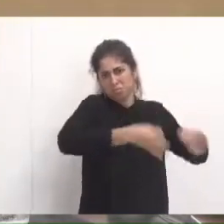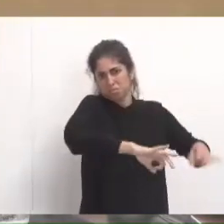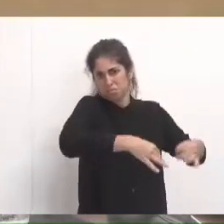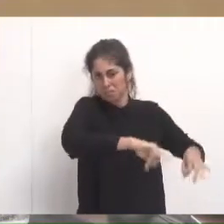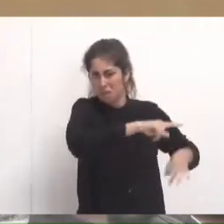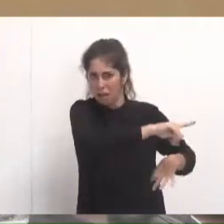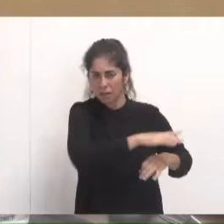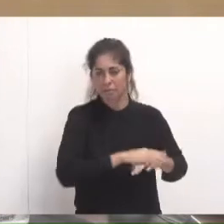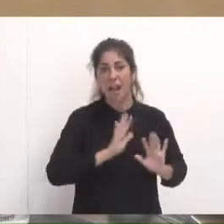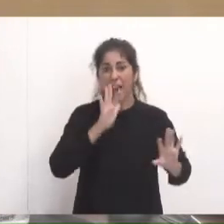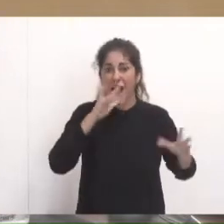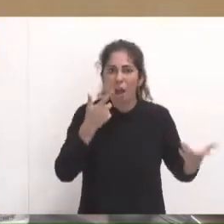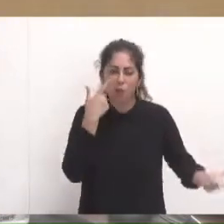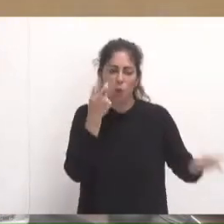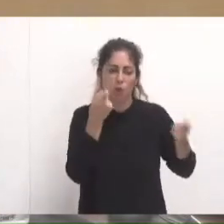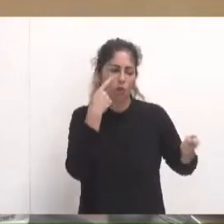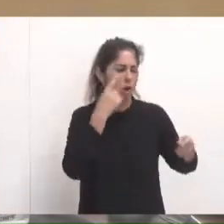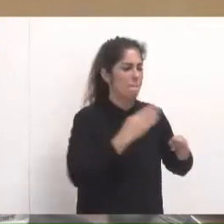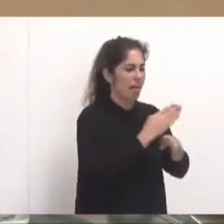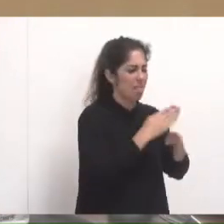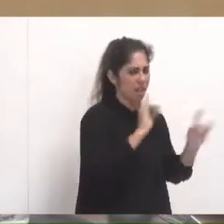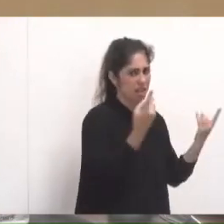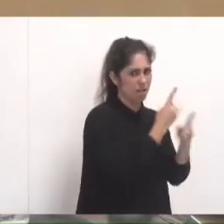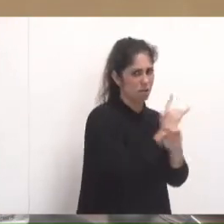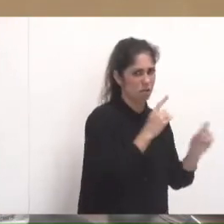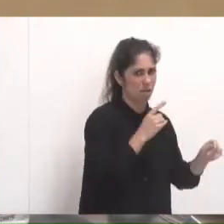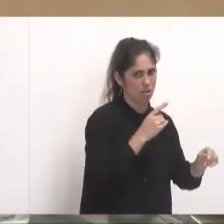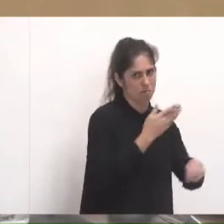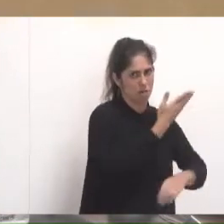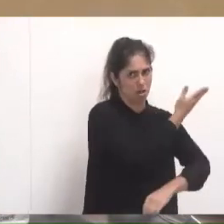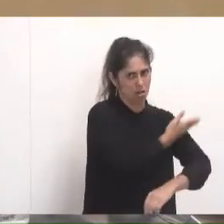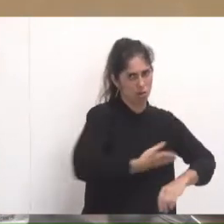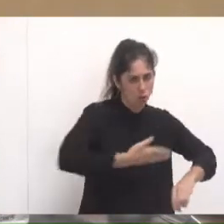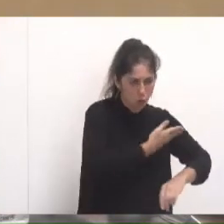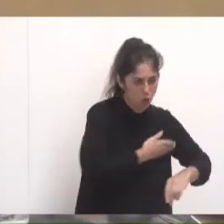madera que se trae del bosque hacia las zonas urbanas.